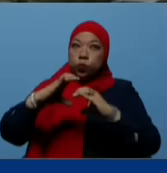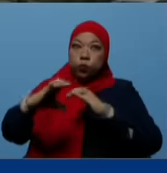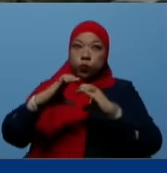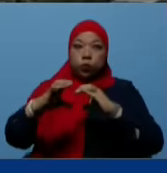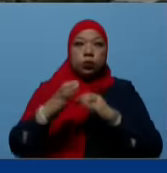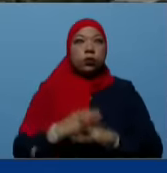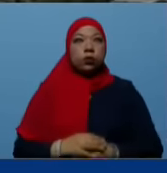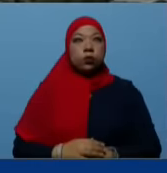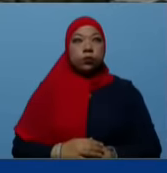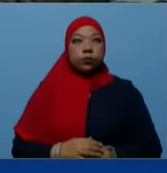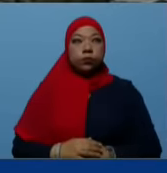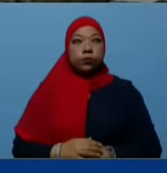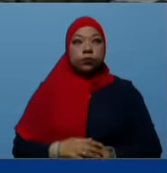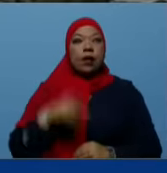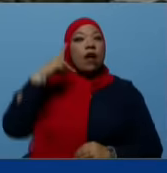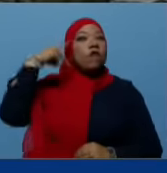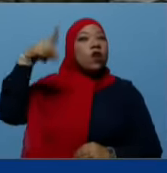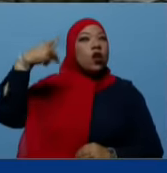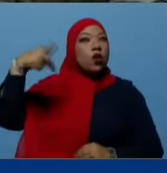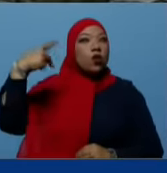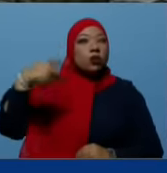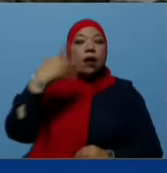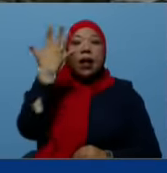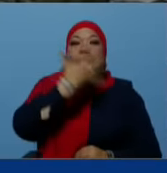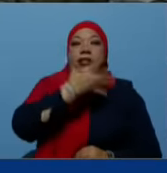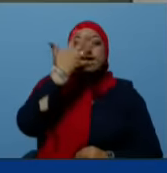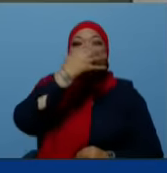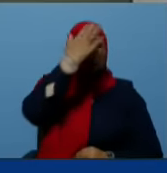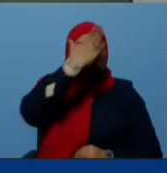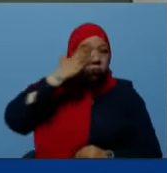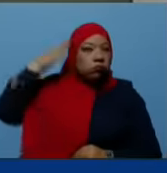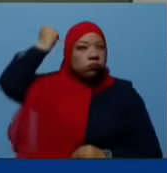el filósofo Alfred Nazaré Ñaña, el general en